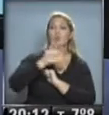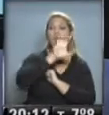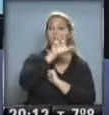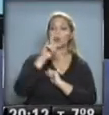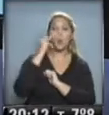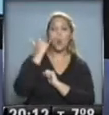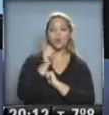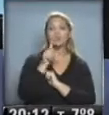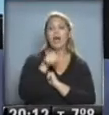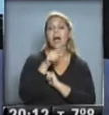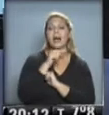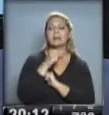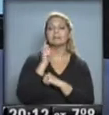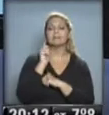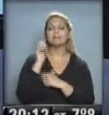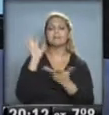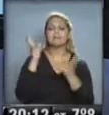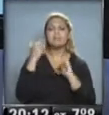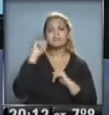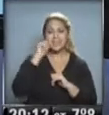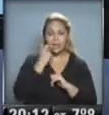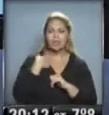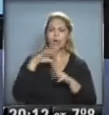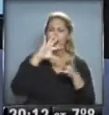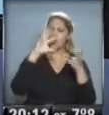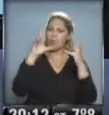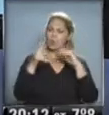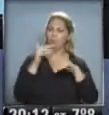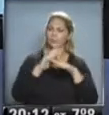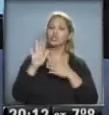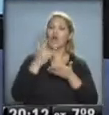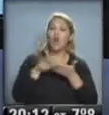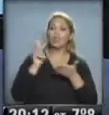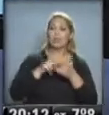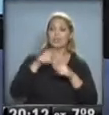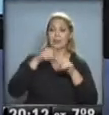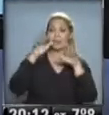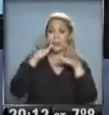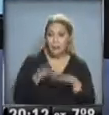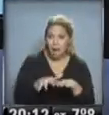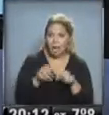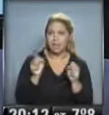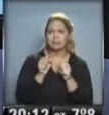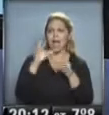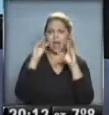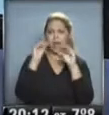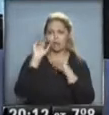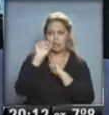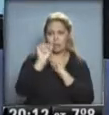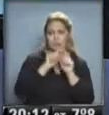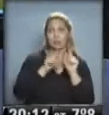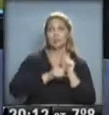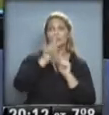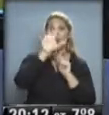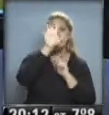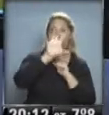allí las condiciones meteorológicas serán buenas, aumentos temporarios de nubosidad y un nuevo descenso de las temperaturas a partir de la noche del día martes.